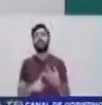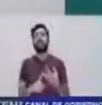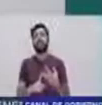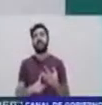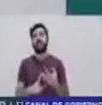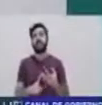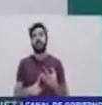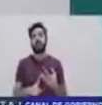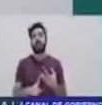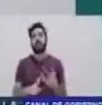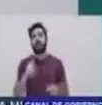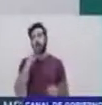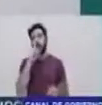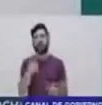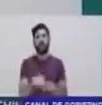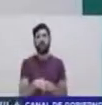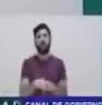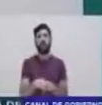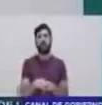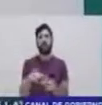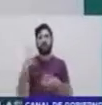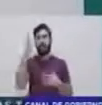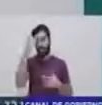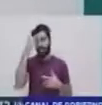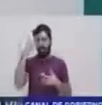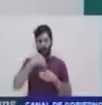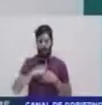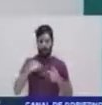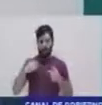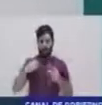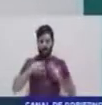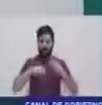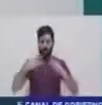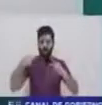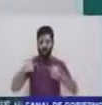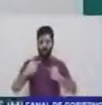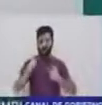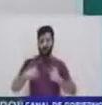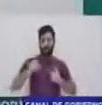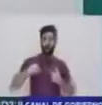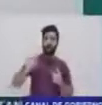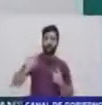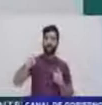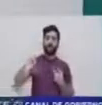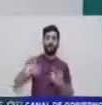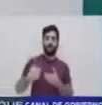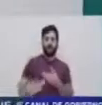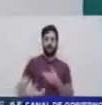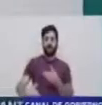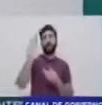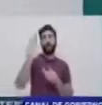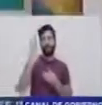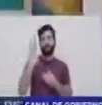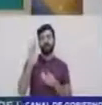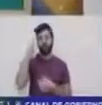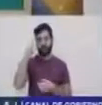caso de enfermedades congénitas que pueden mejorar la calidad de vida de las